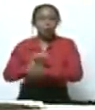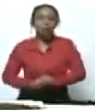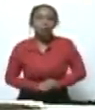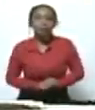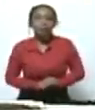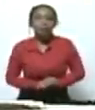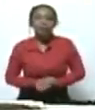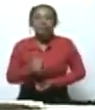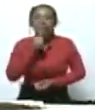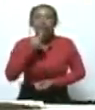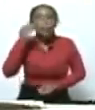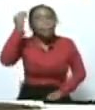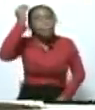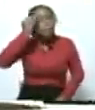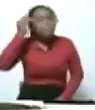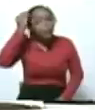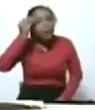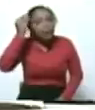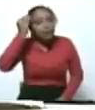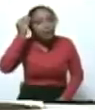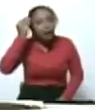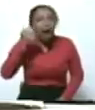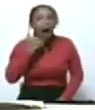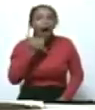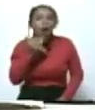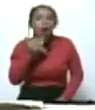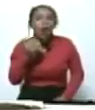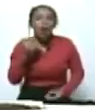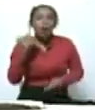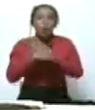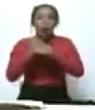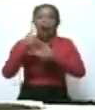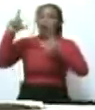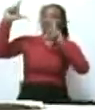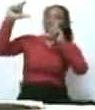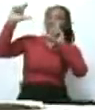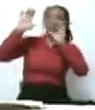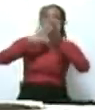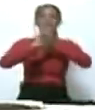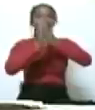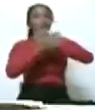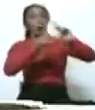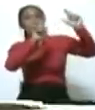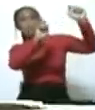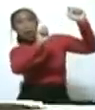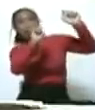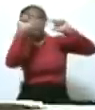Quienes crean que la cosa es tomarse una selfie y listo, se va a quedar atrás.